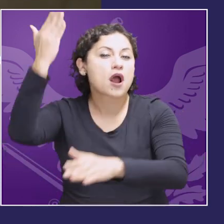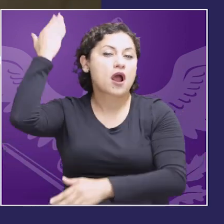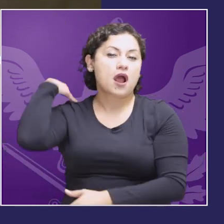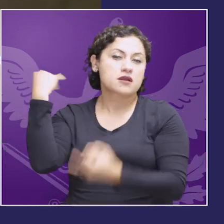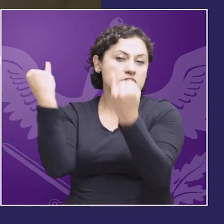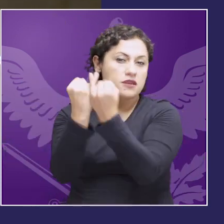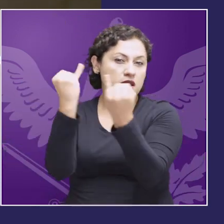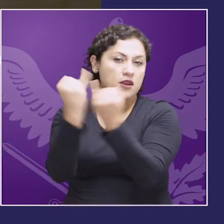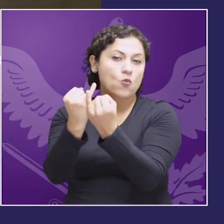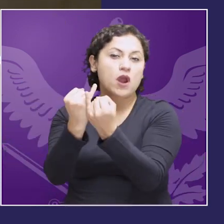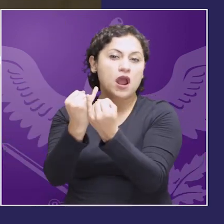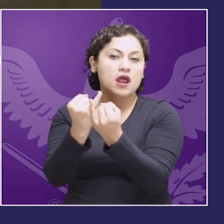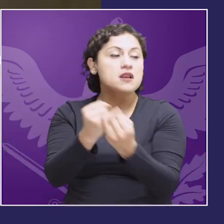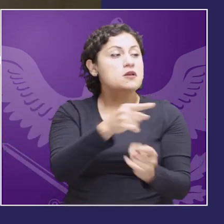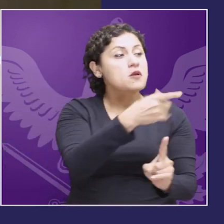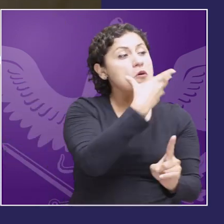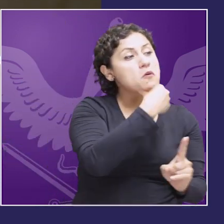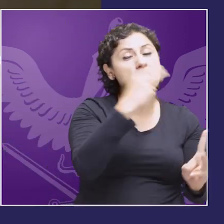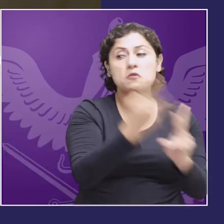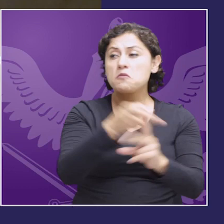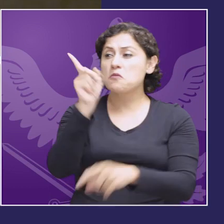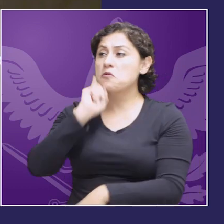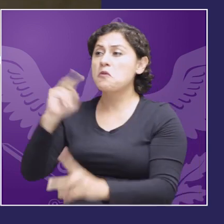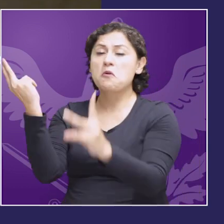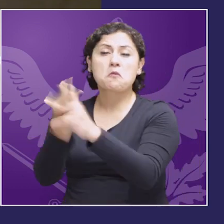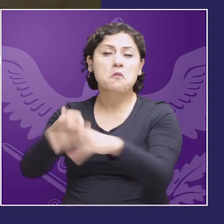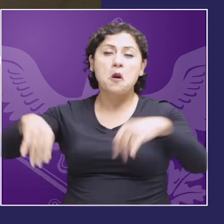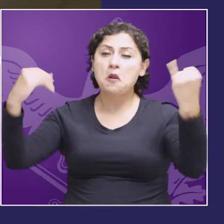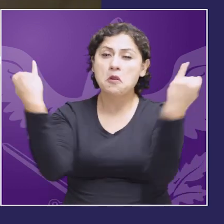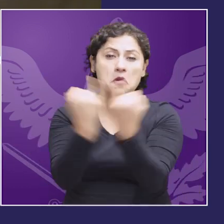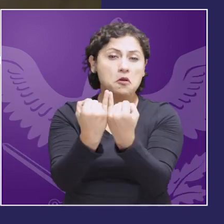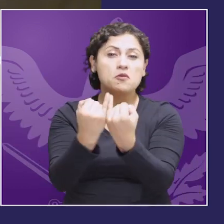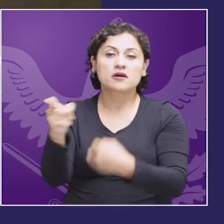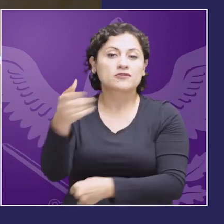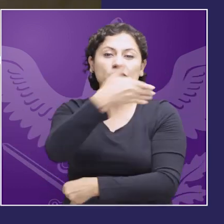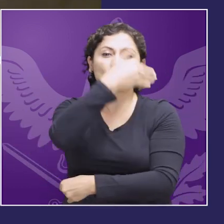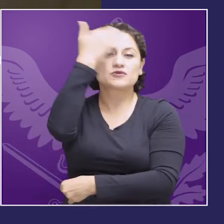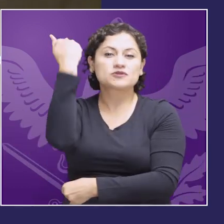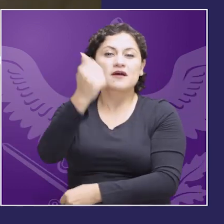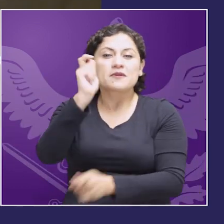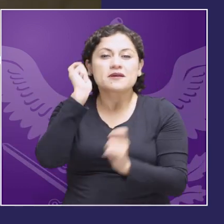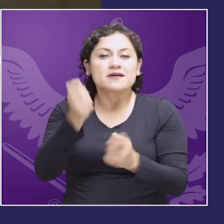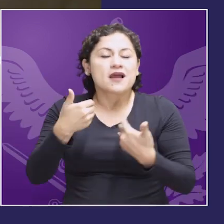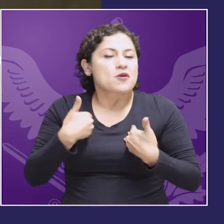operadores de justicia no entienden realmente de qué va esto del feminicidio, siguen teniendo la idea de